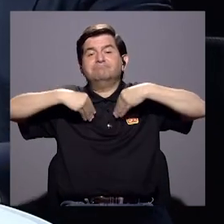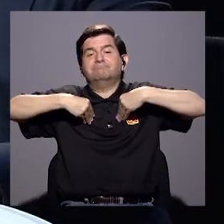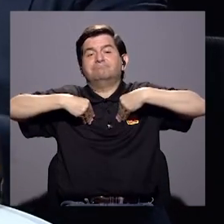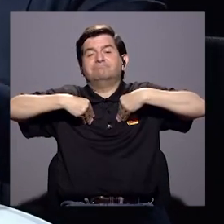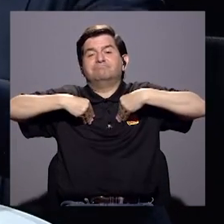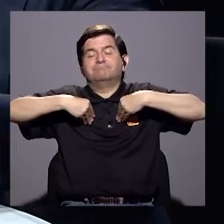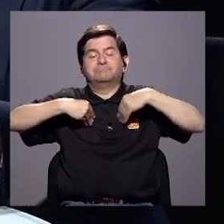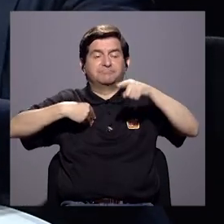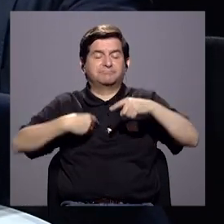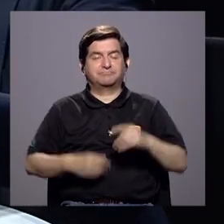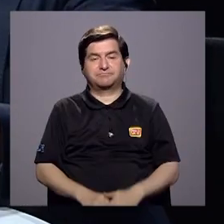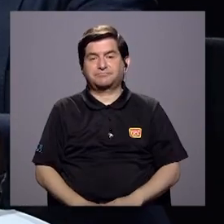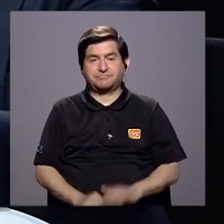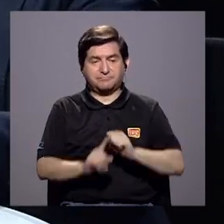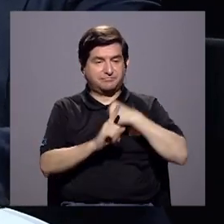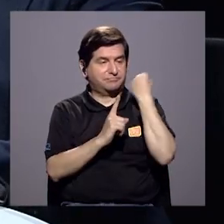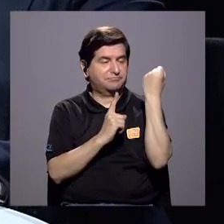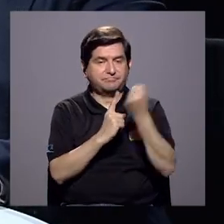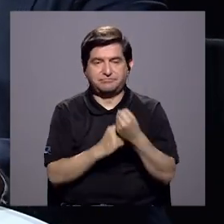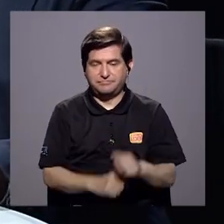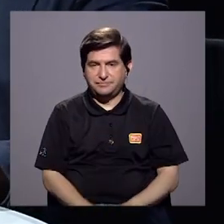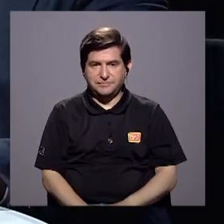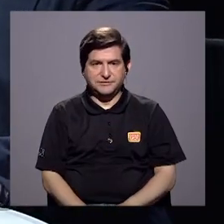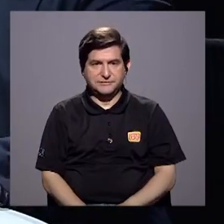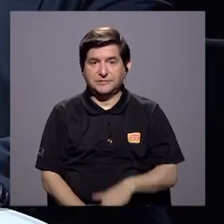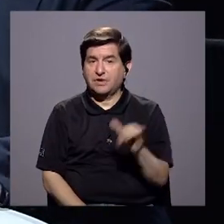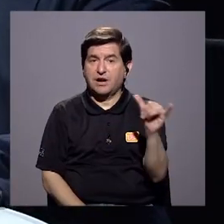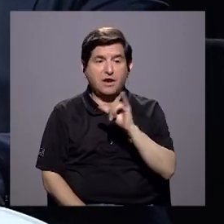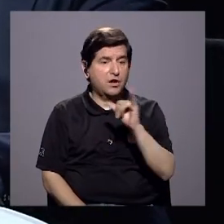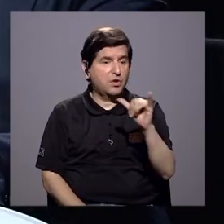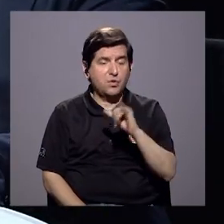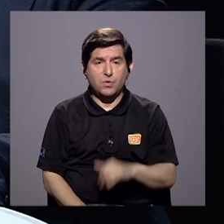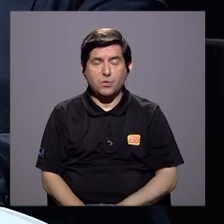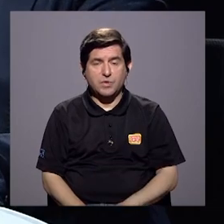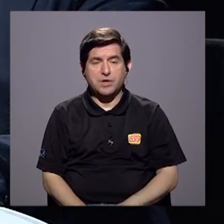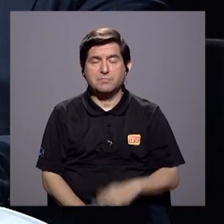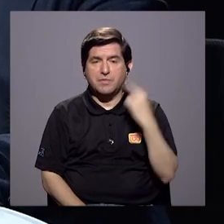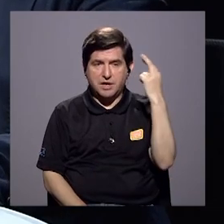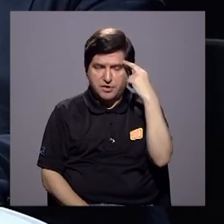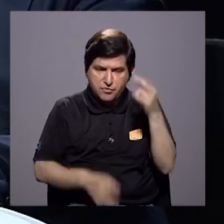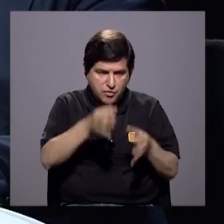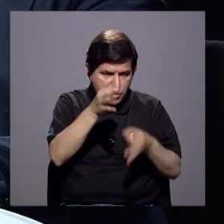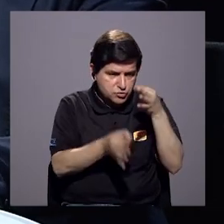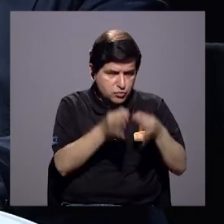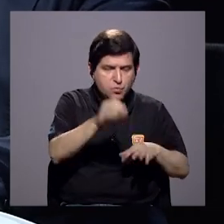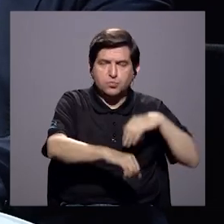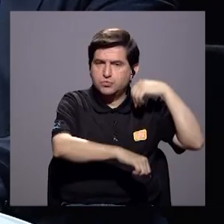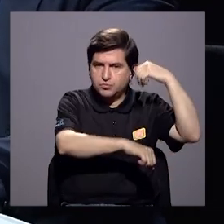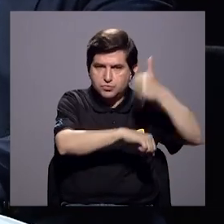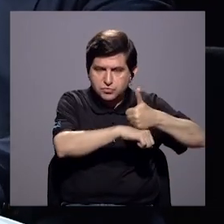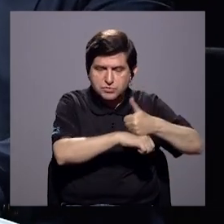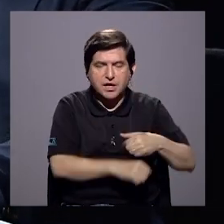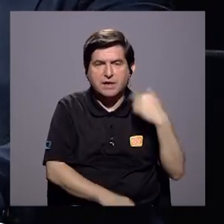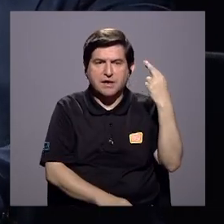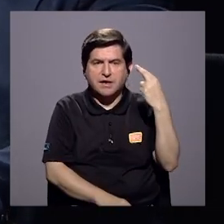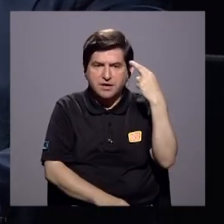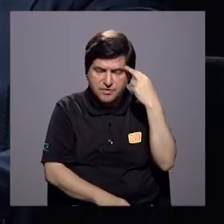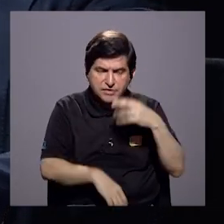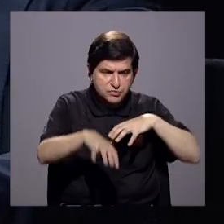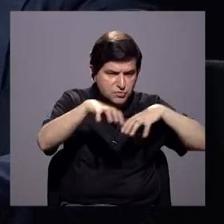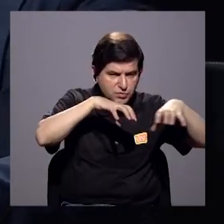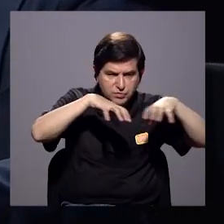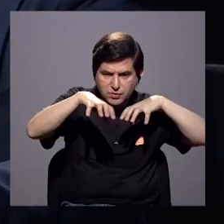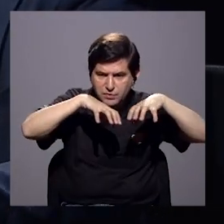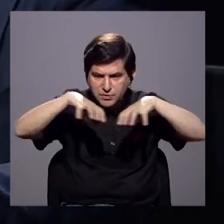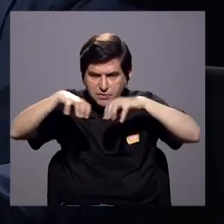que se dé este tratamiento que lo mismo esté debidamente justificado de acuerdo a los movimientos que